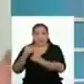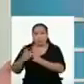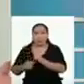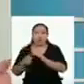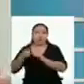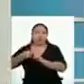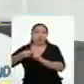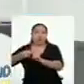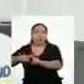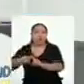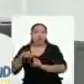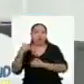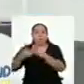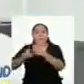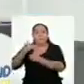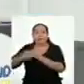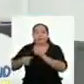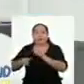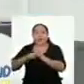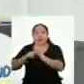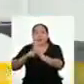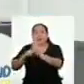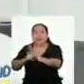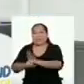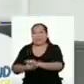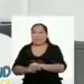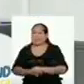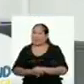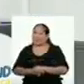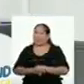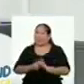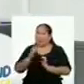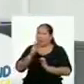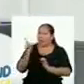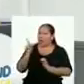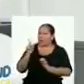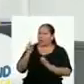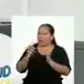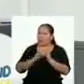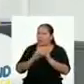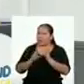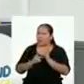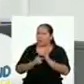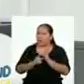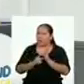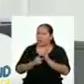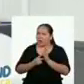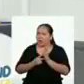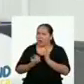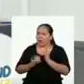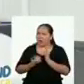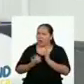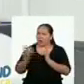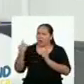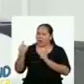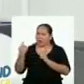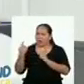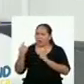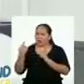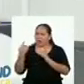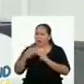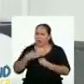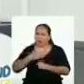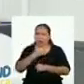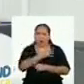suma o la resta. ¿Eso quiere decir entonces que mi cumpleaños en realidad es la celebración de la progresión